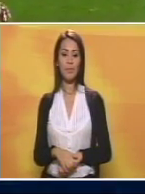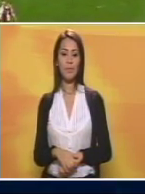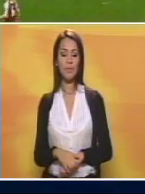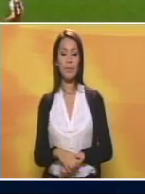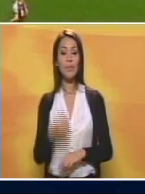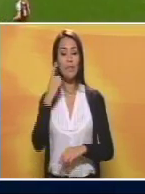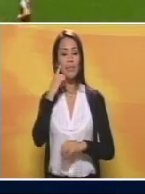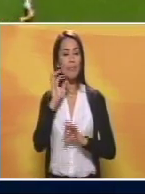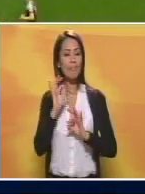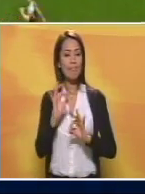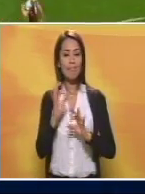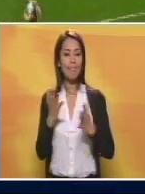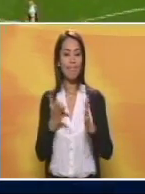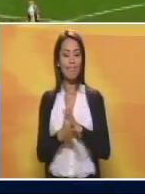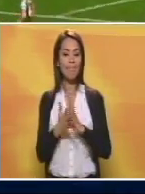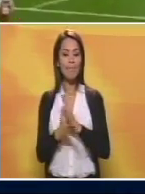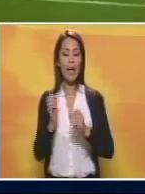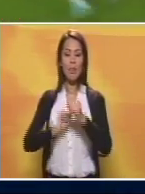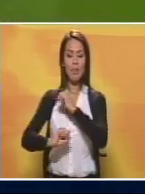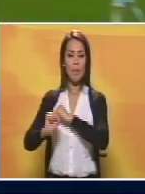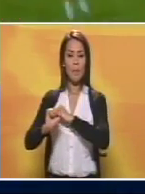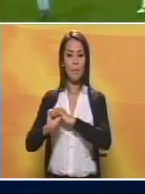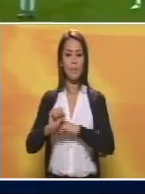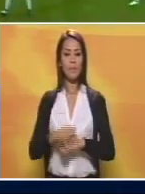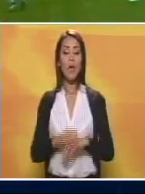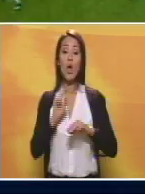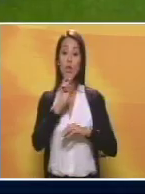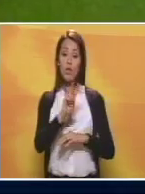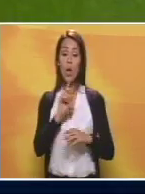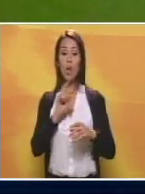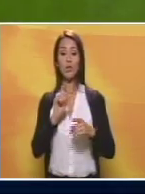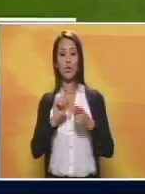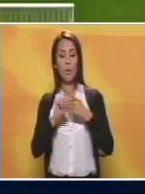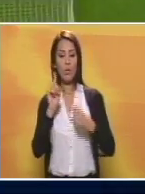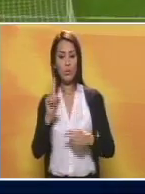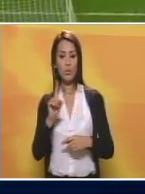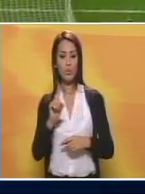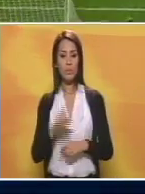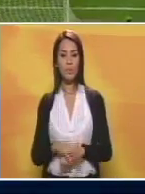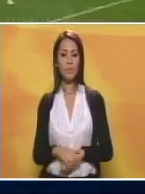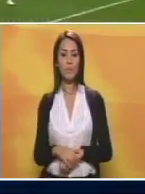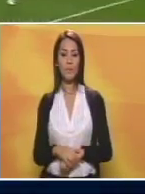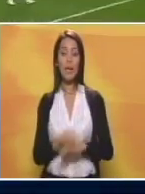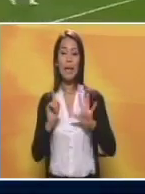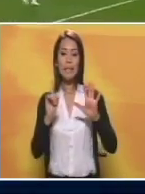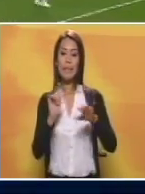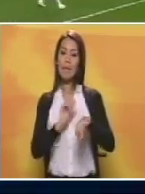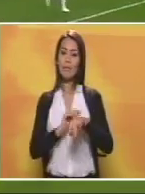parece destinado a descender. Victoria 2-1 de Burnley a 6 fechas del